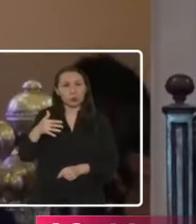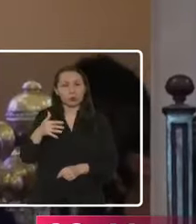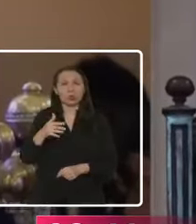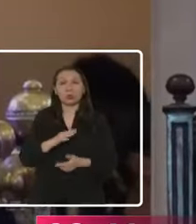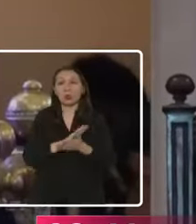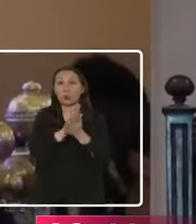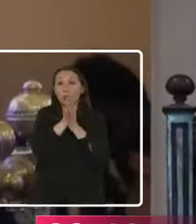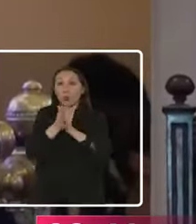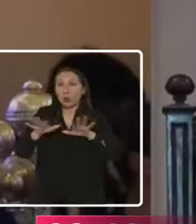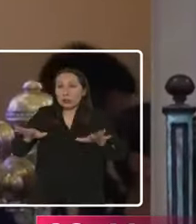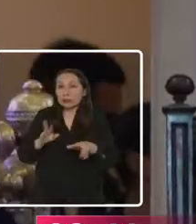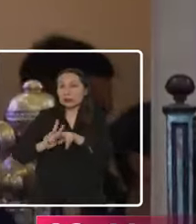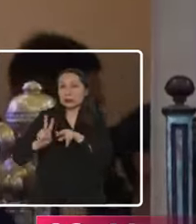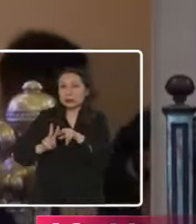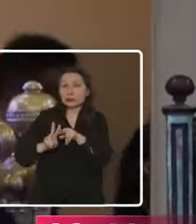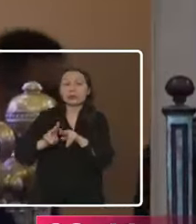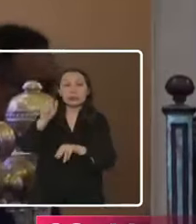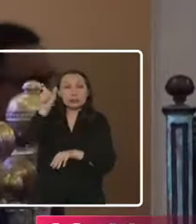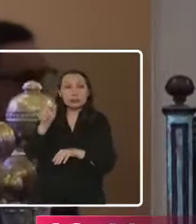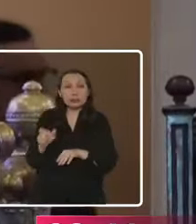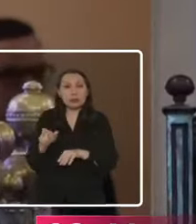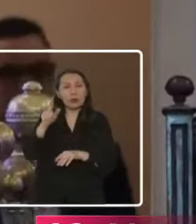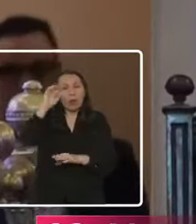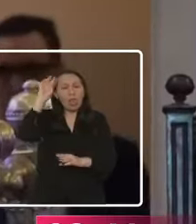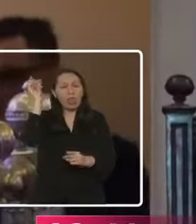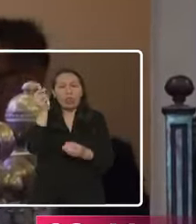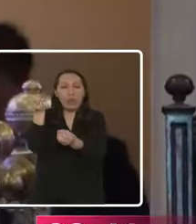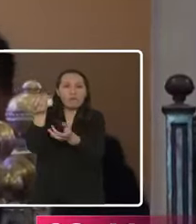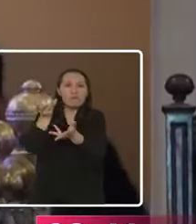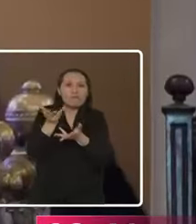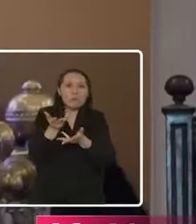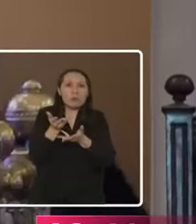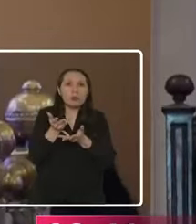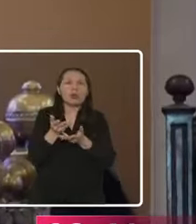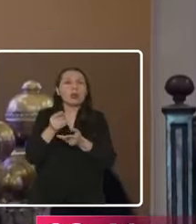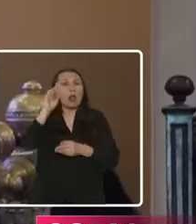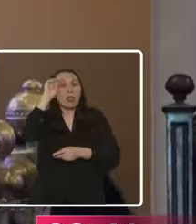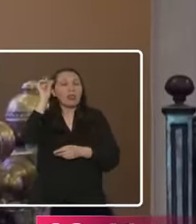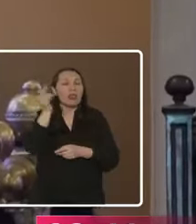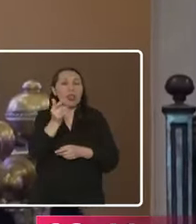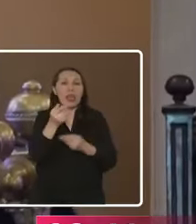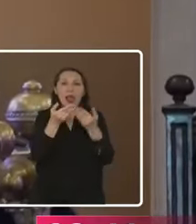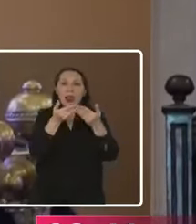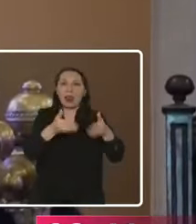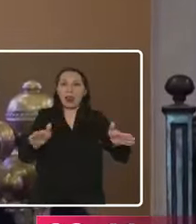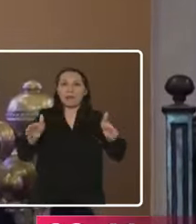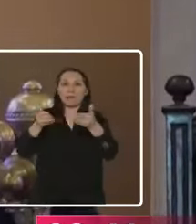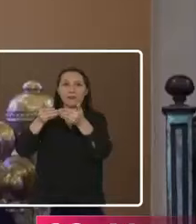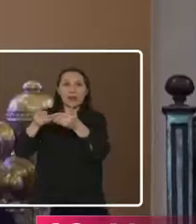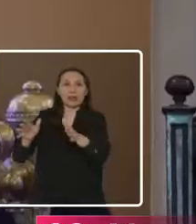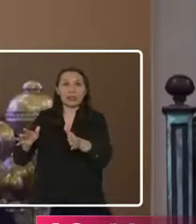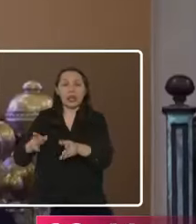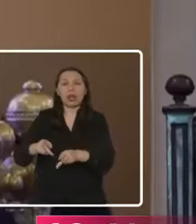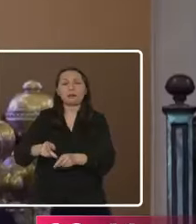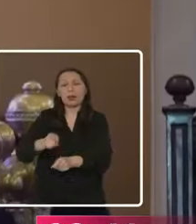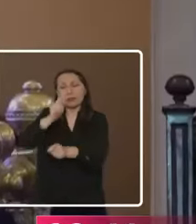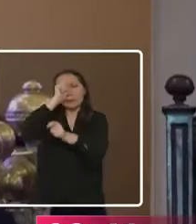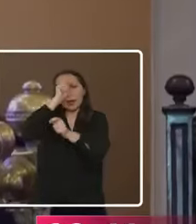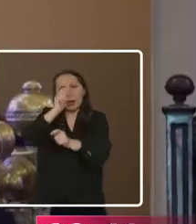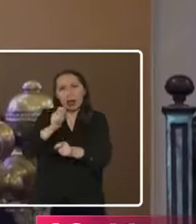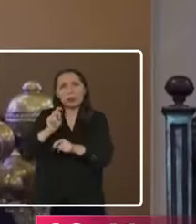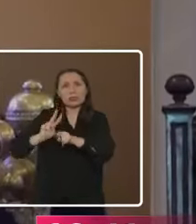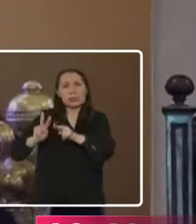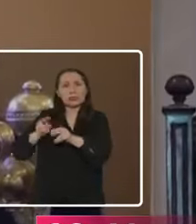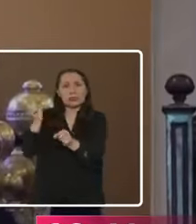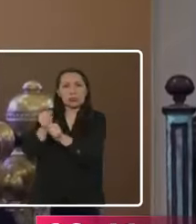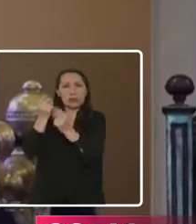que toda su obra está inspirada en ideas, en las ideas de la libertad, del reconocimiento del